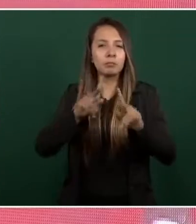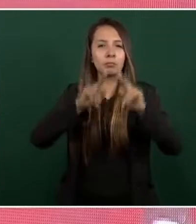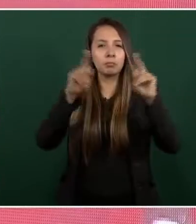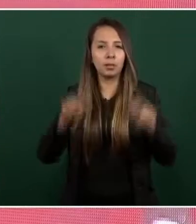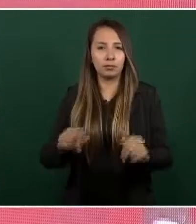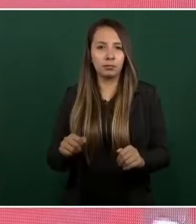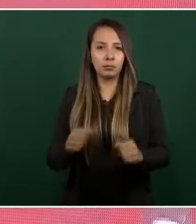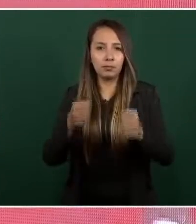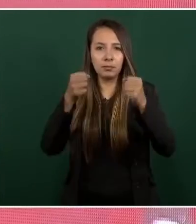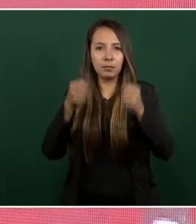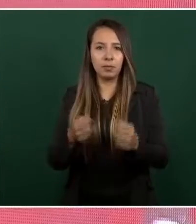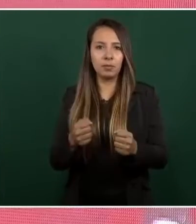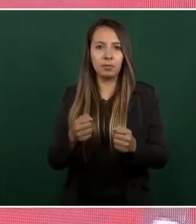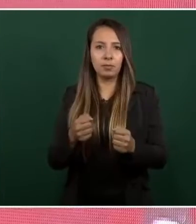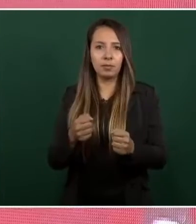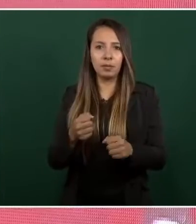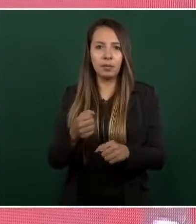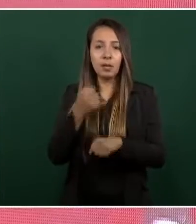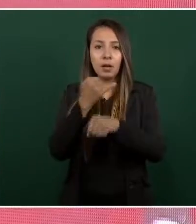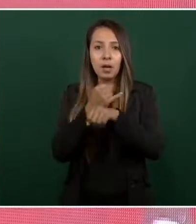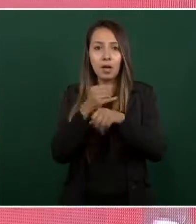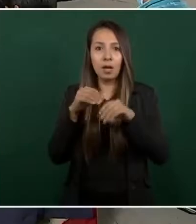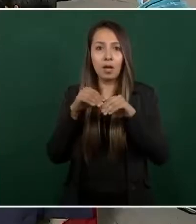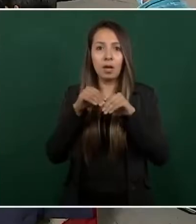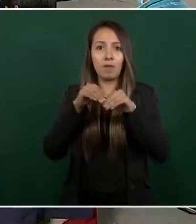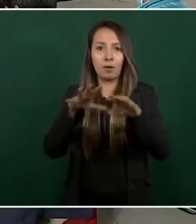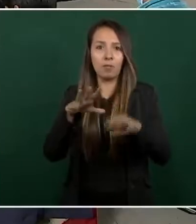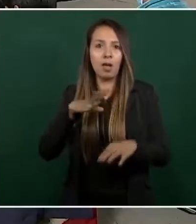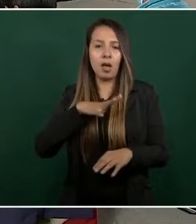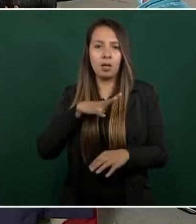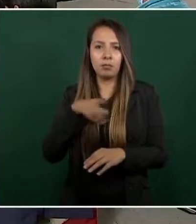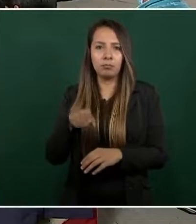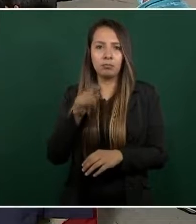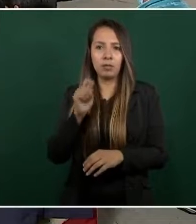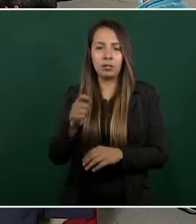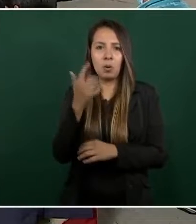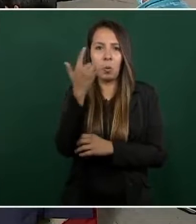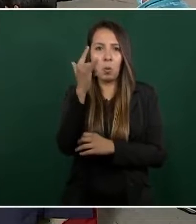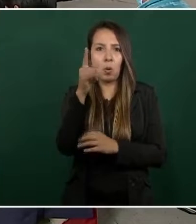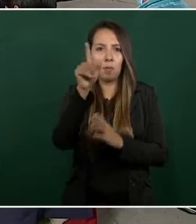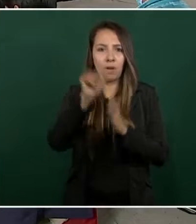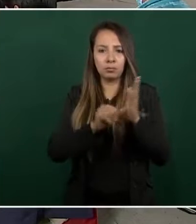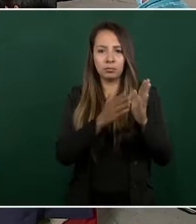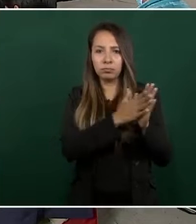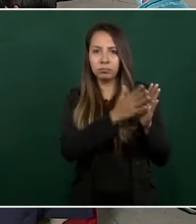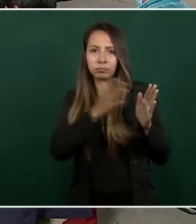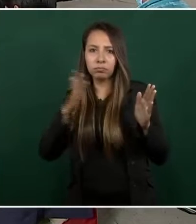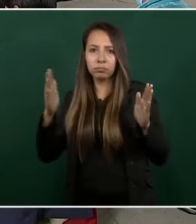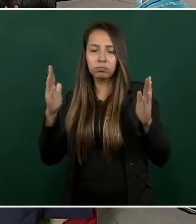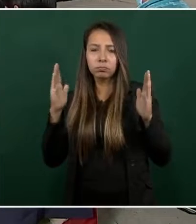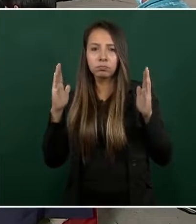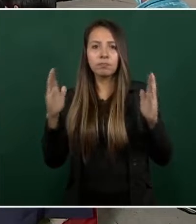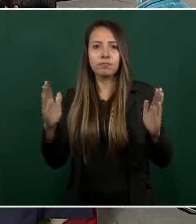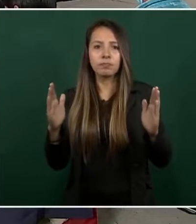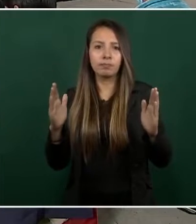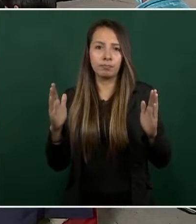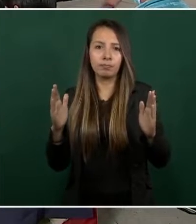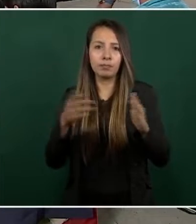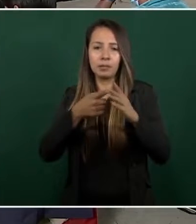informe correspondiente al mes de julio, bueno, desde que empieza la administración, pero hasta el mes de